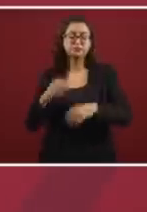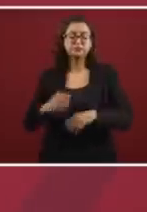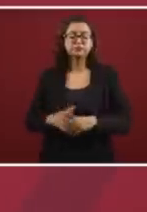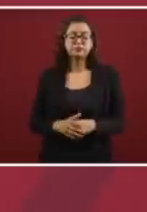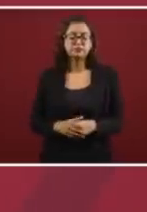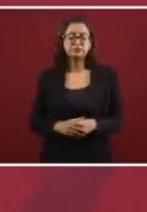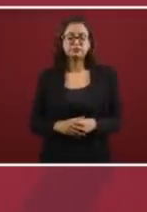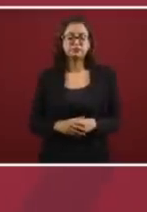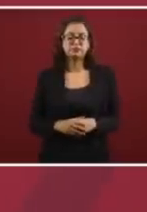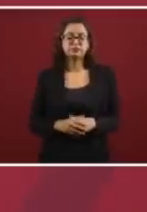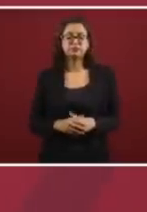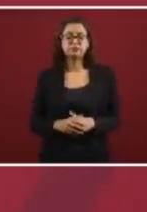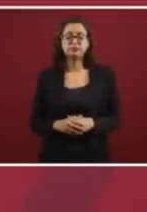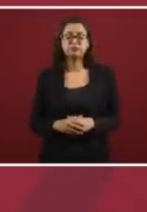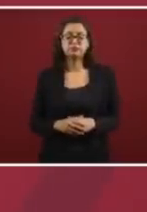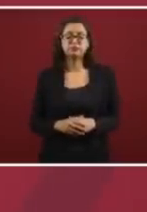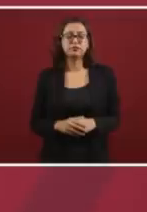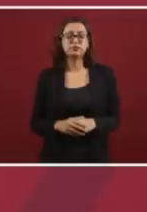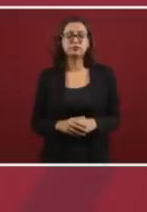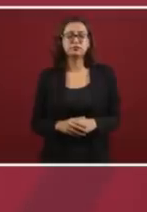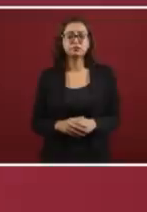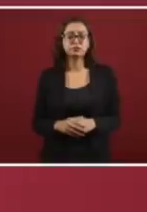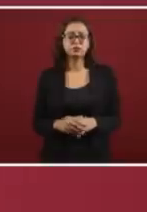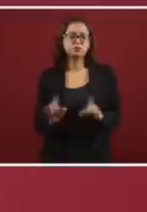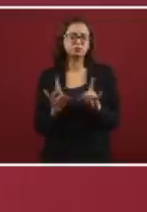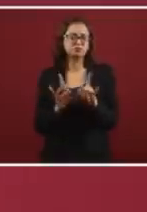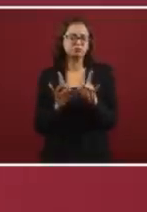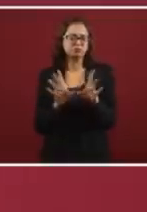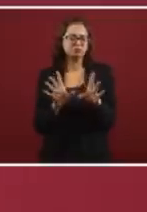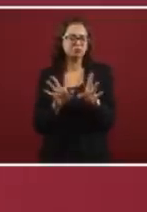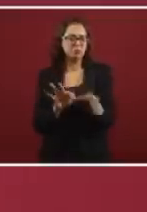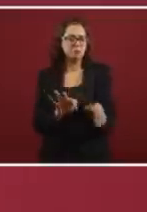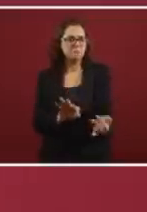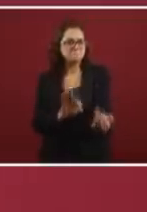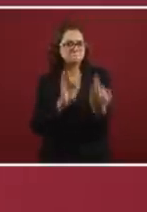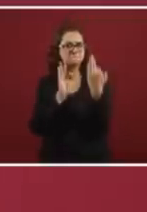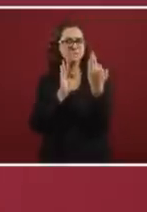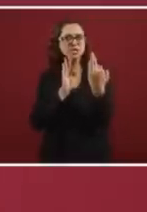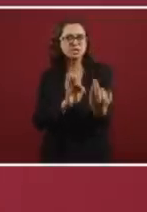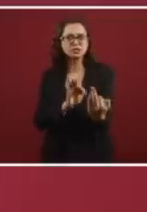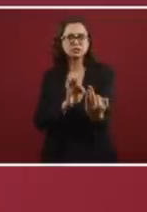sí y encuentran frente a frente